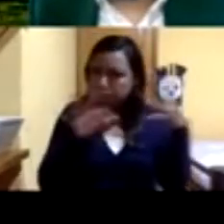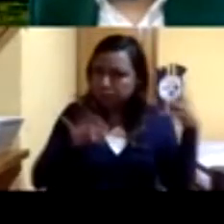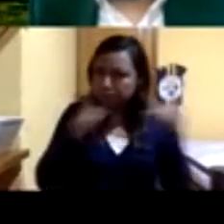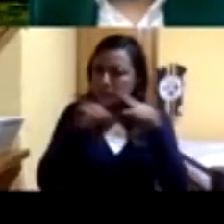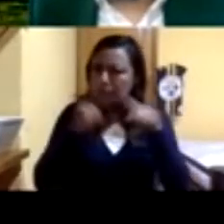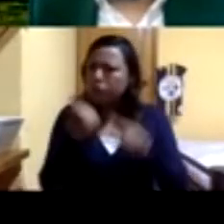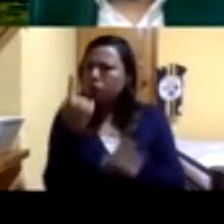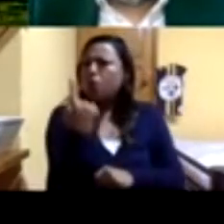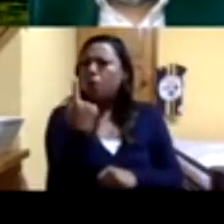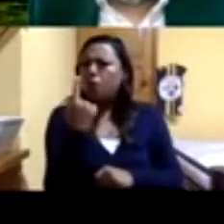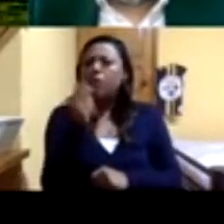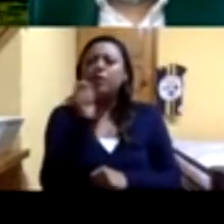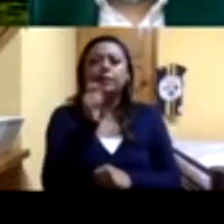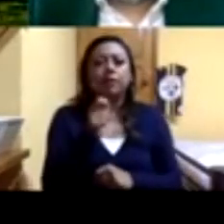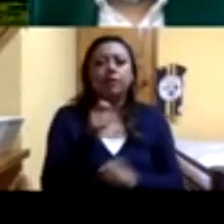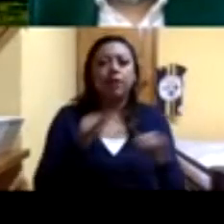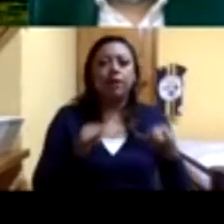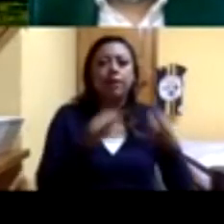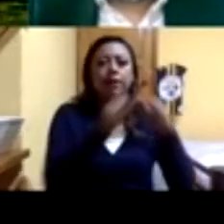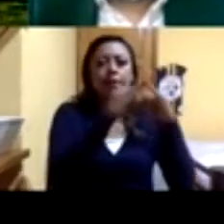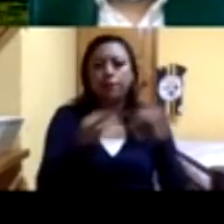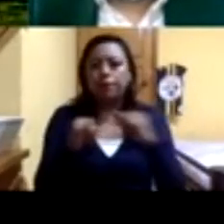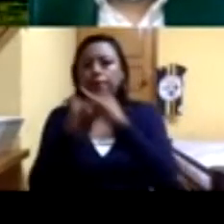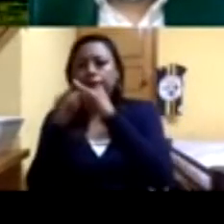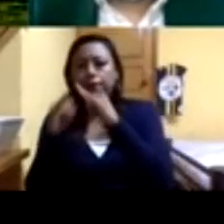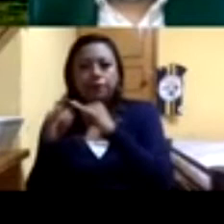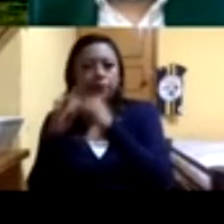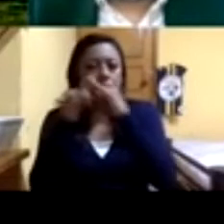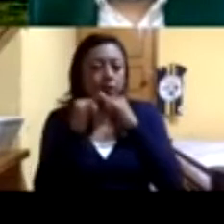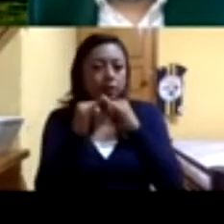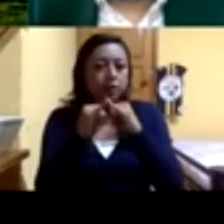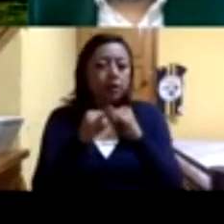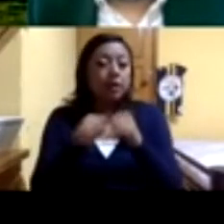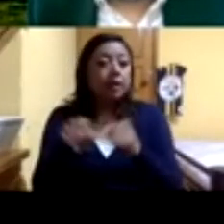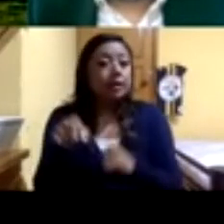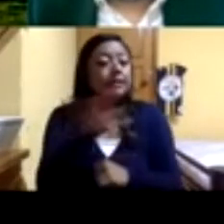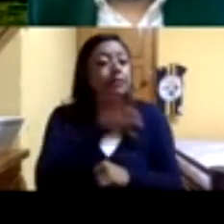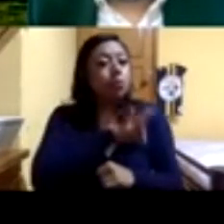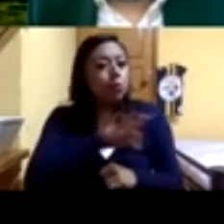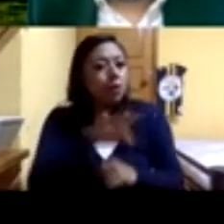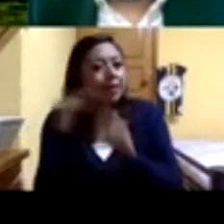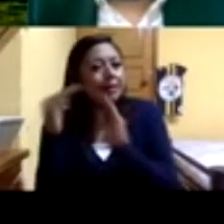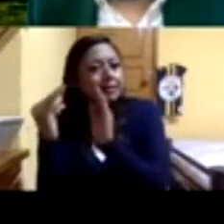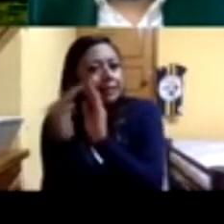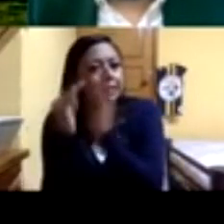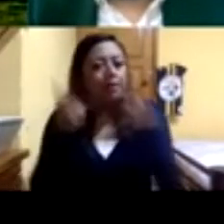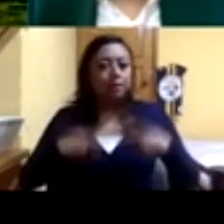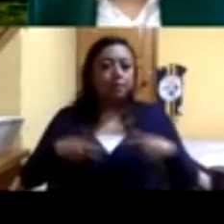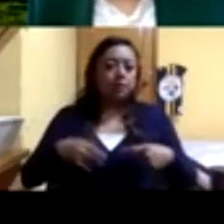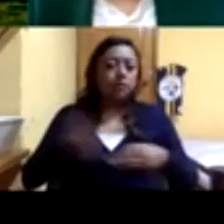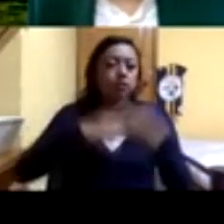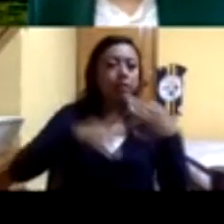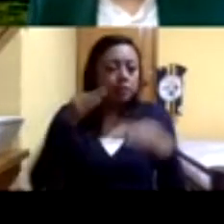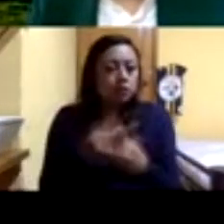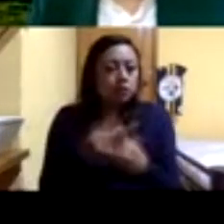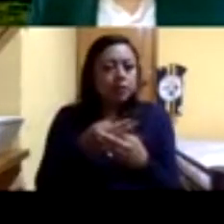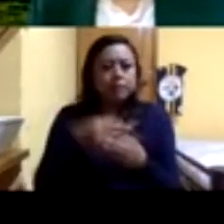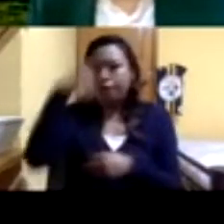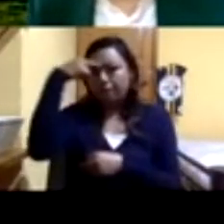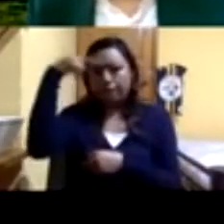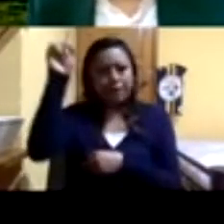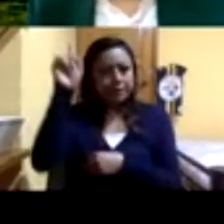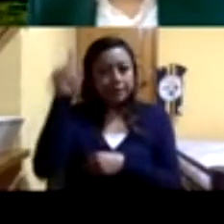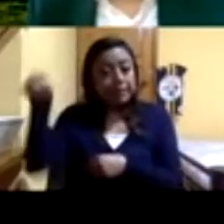las instituciones puedan llegar a la ciudadanía de manera más fácil,